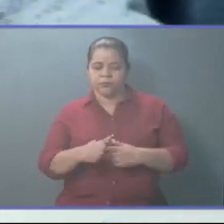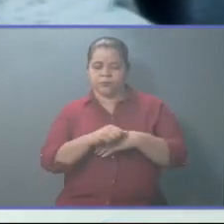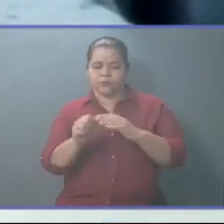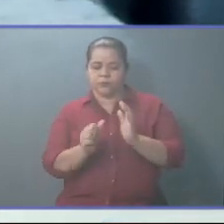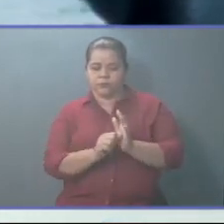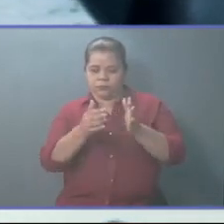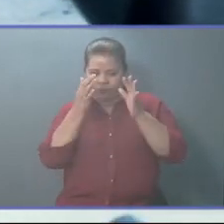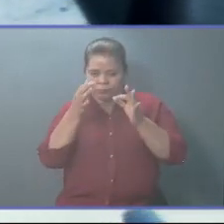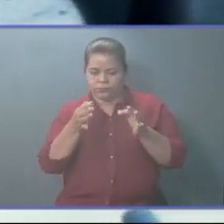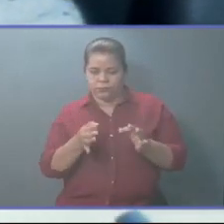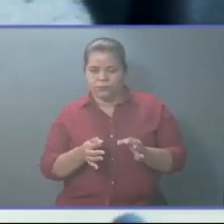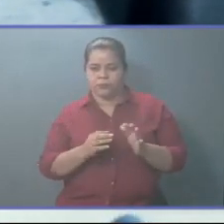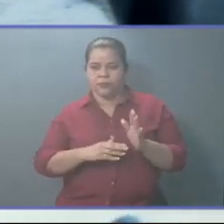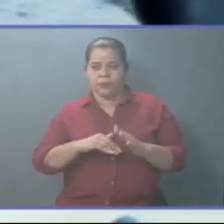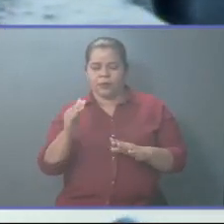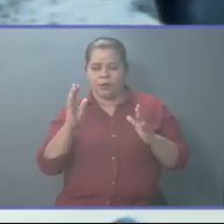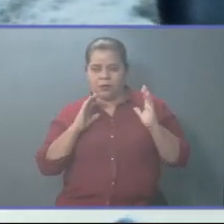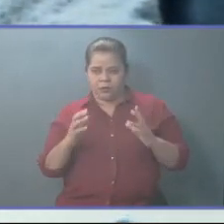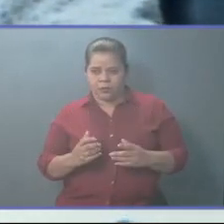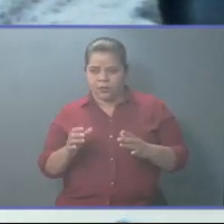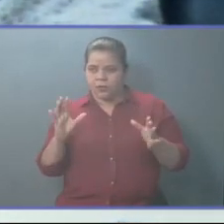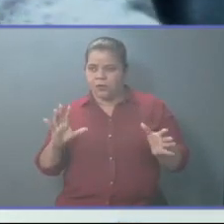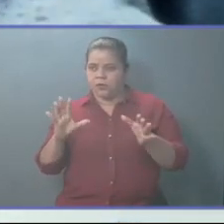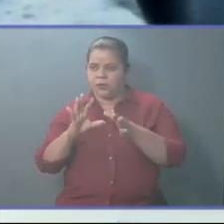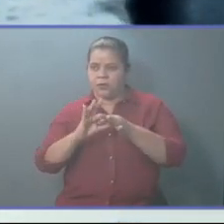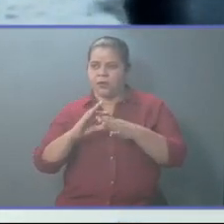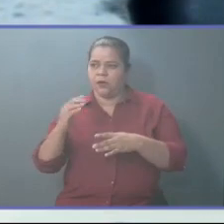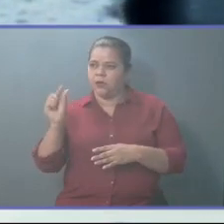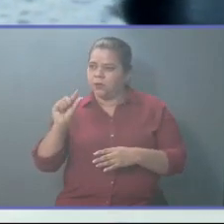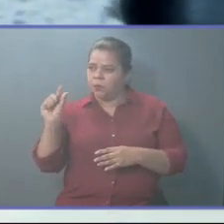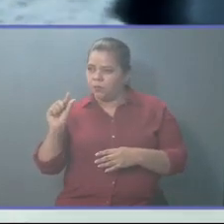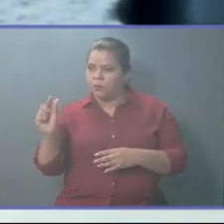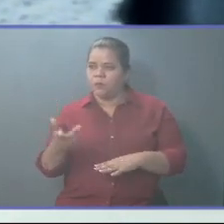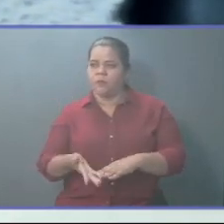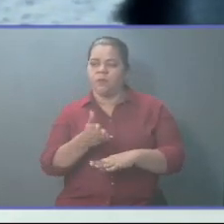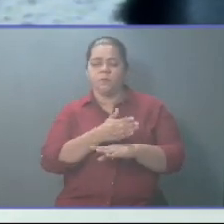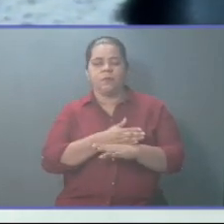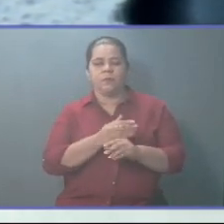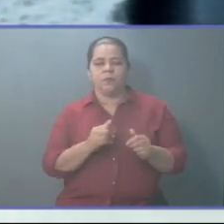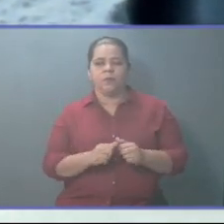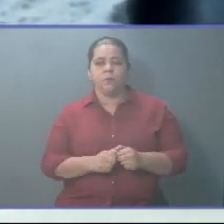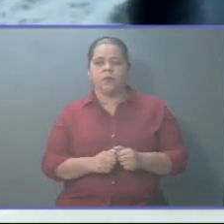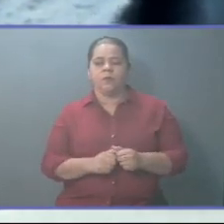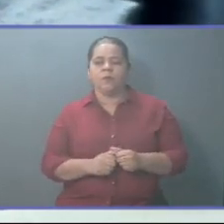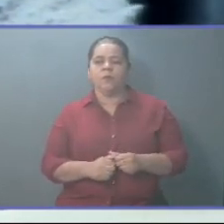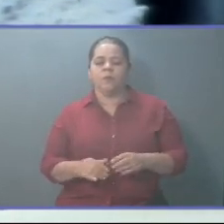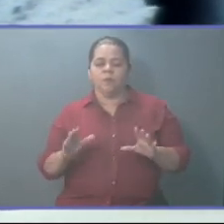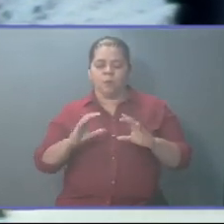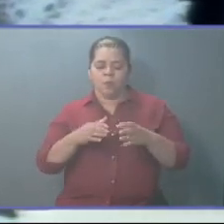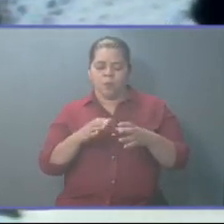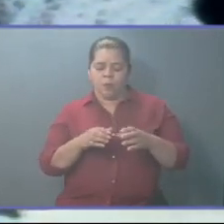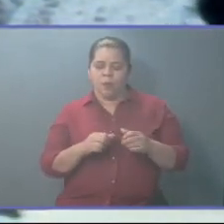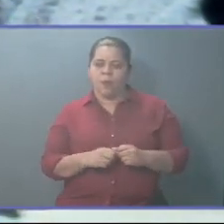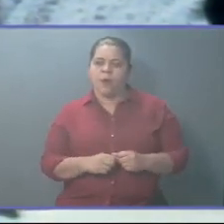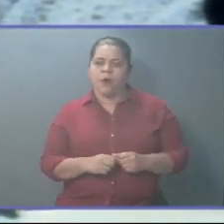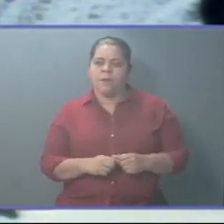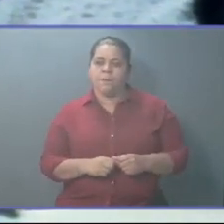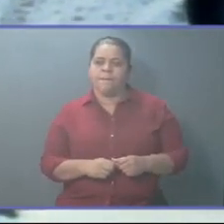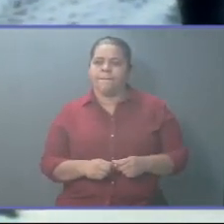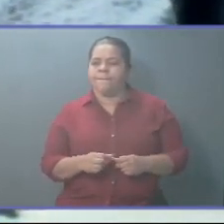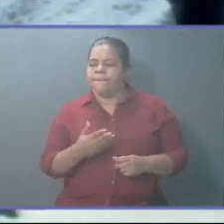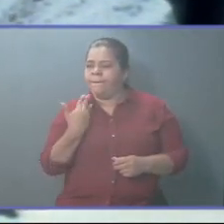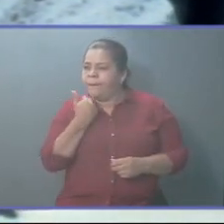decidió que tuviera mayoría el gobierno porque tenía que autorizar el comité. ¿Qué